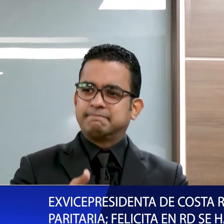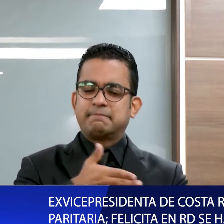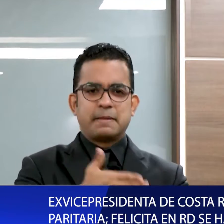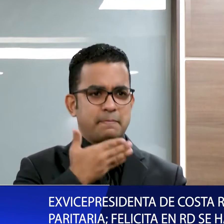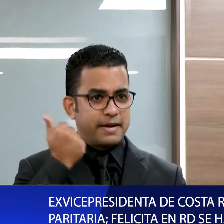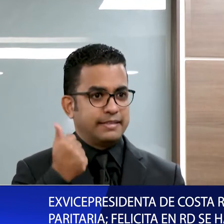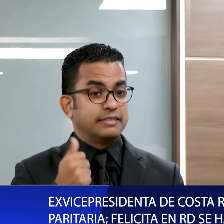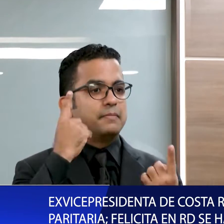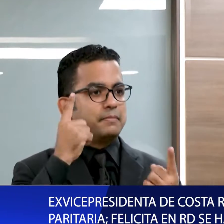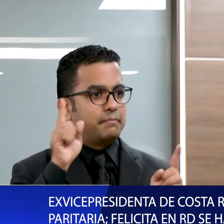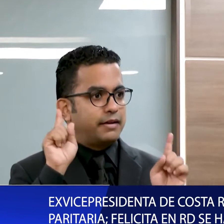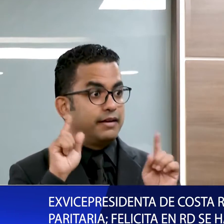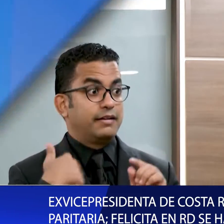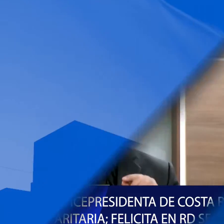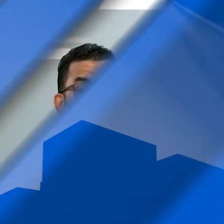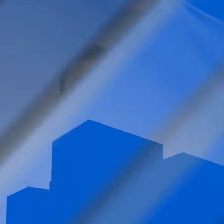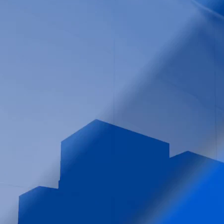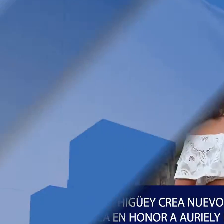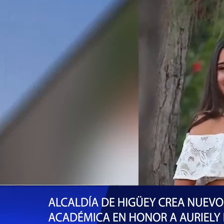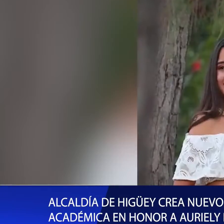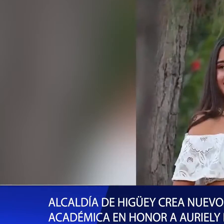en debate el tema.